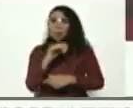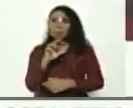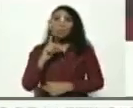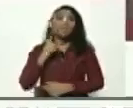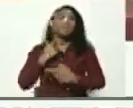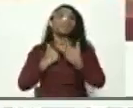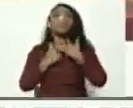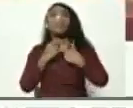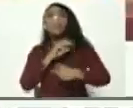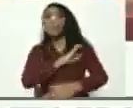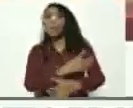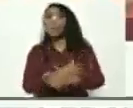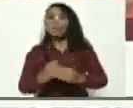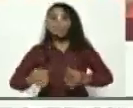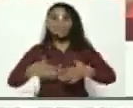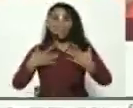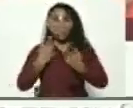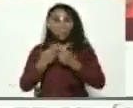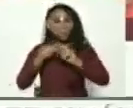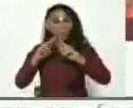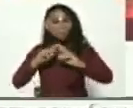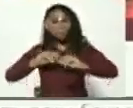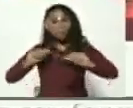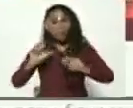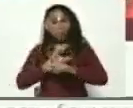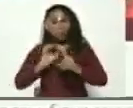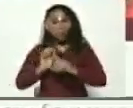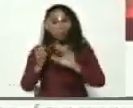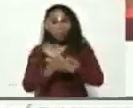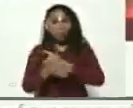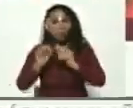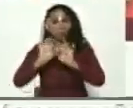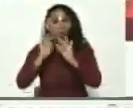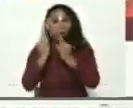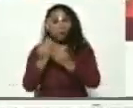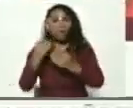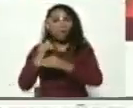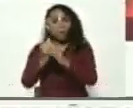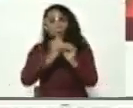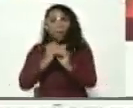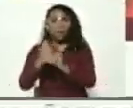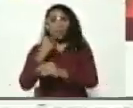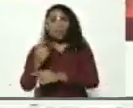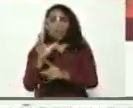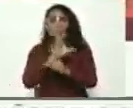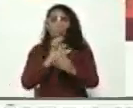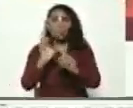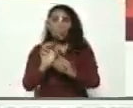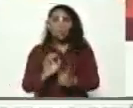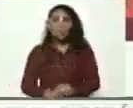se contentan con su paz, con su tierra y con su familia, que es igual a decir con su cultura.